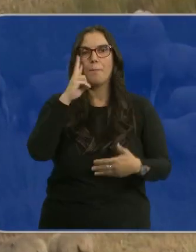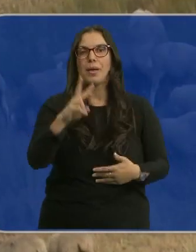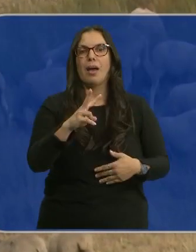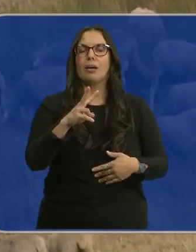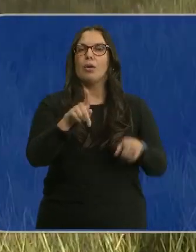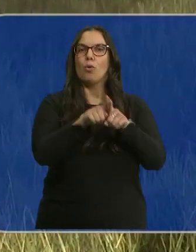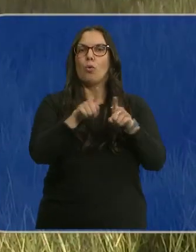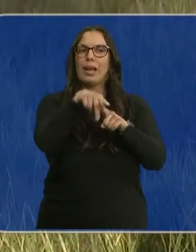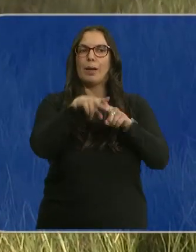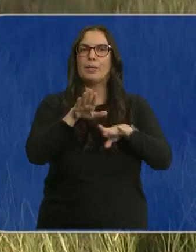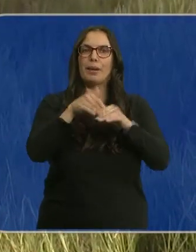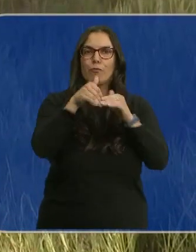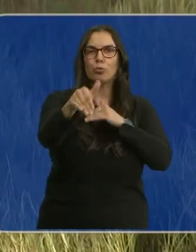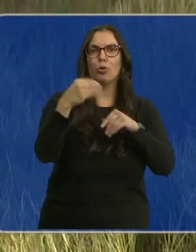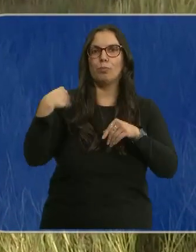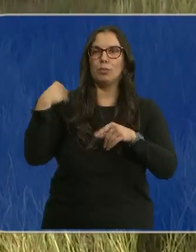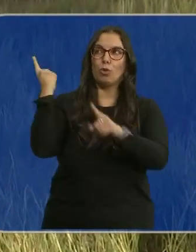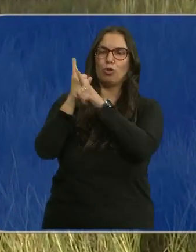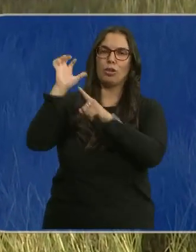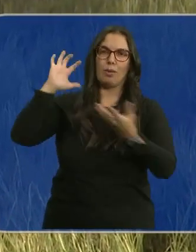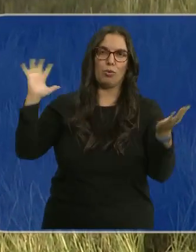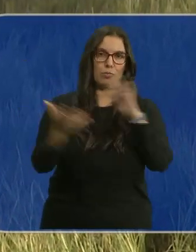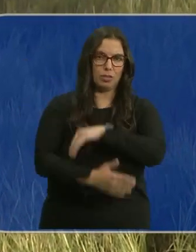una herramienta de futuro contra el cambio climático.